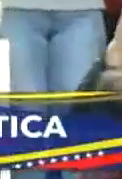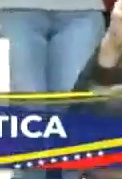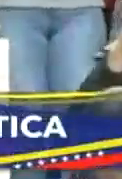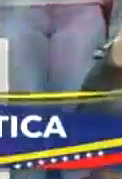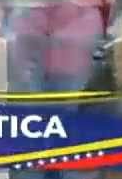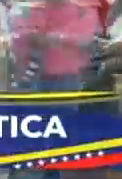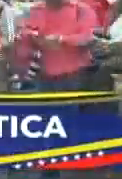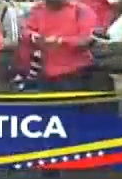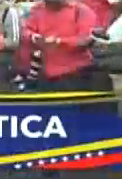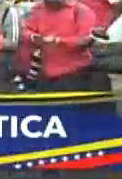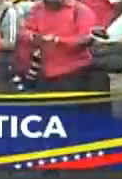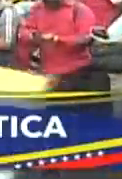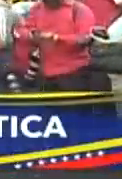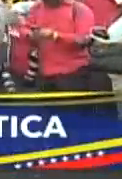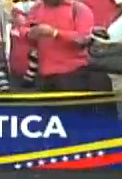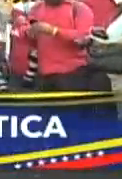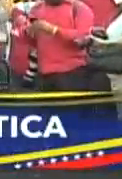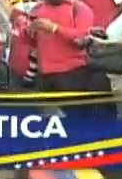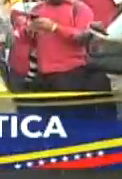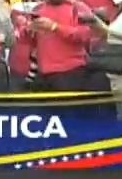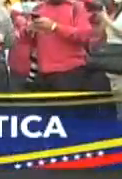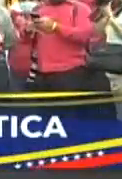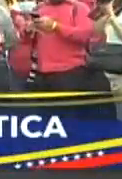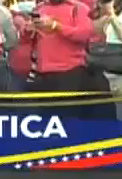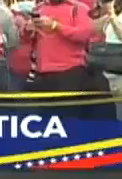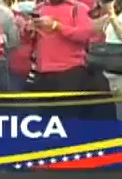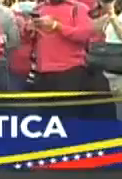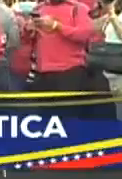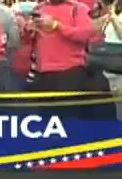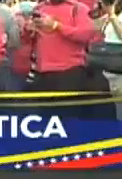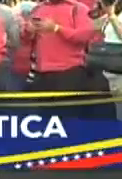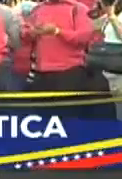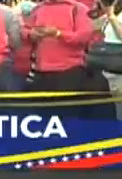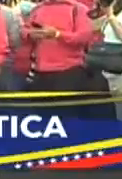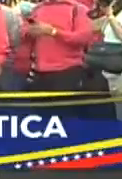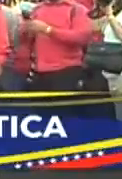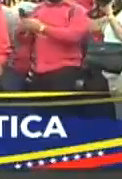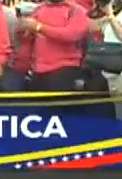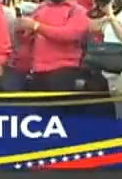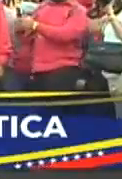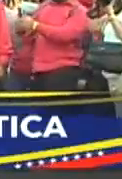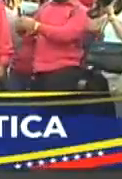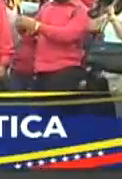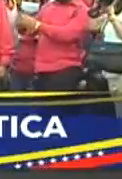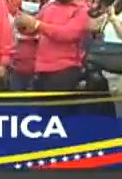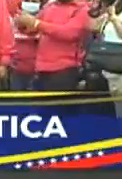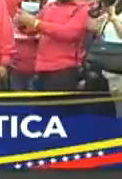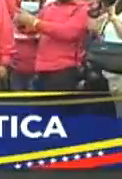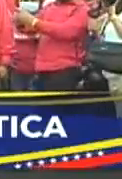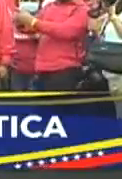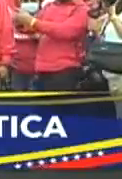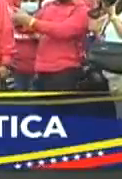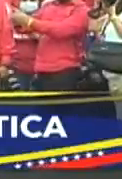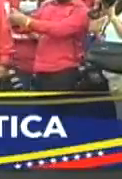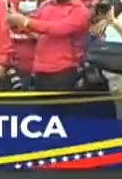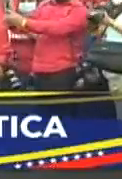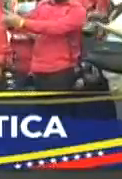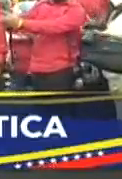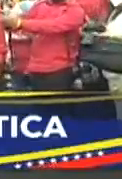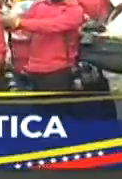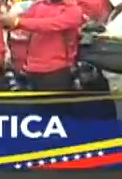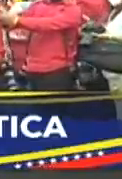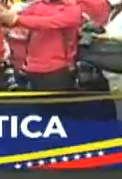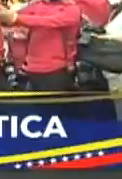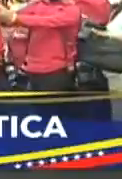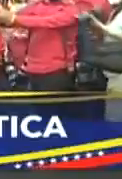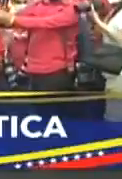gran acto del Día de la Juventud, comparte con los jóvenes diputados de la Asamblea Nacional, saluda a ese